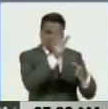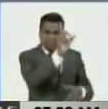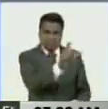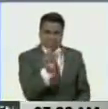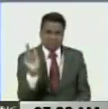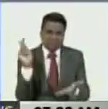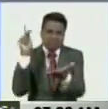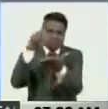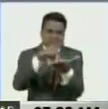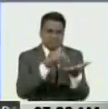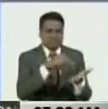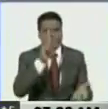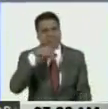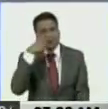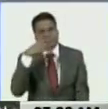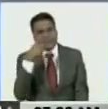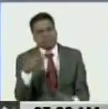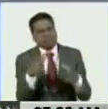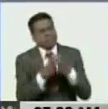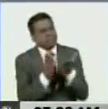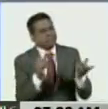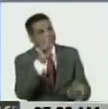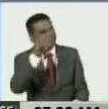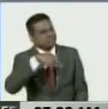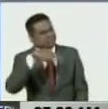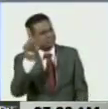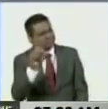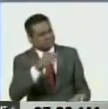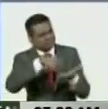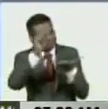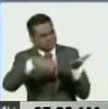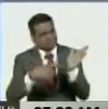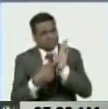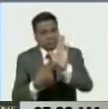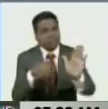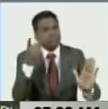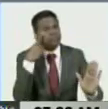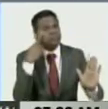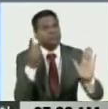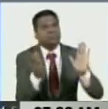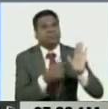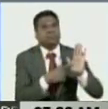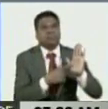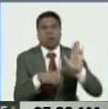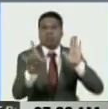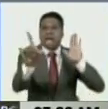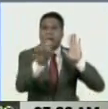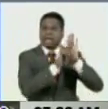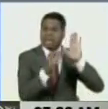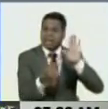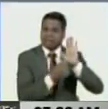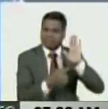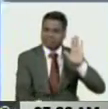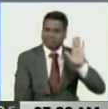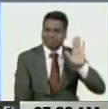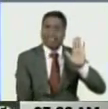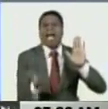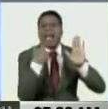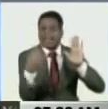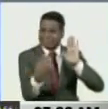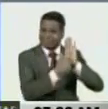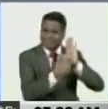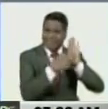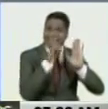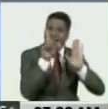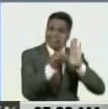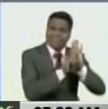se verifique si estaba inscrito o no en ese partido. Ojo, una ley que está vigente y que sin